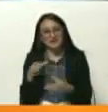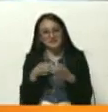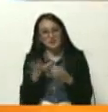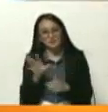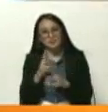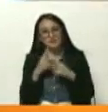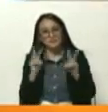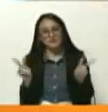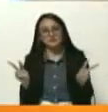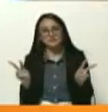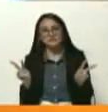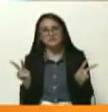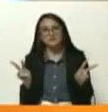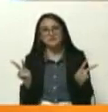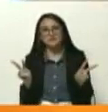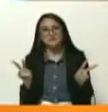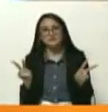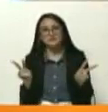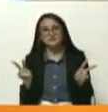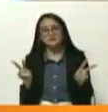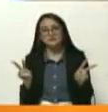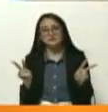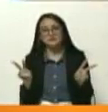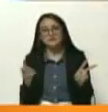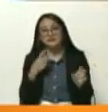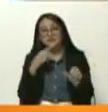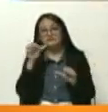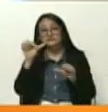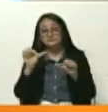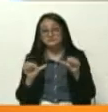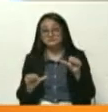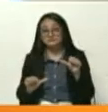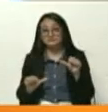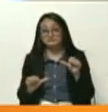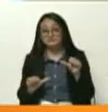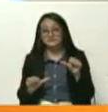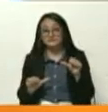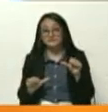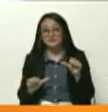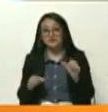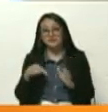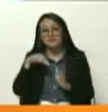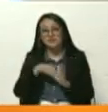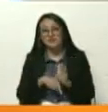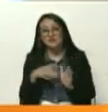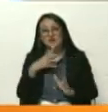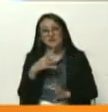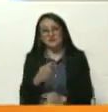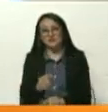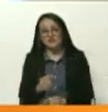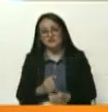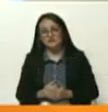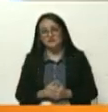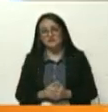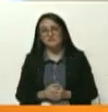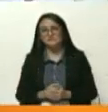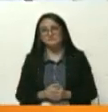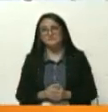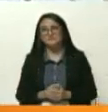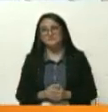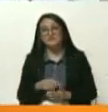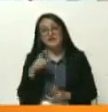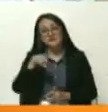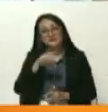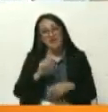paz nos ha expresado y nos ha dado elementos de profunda confianza. Esos elementos de